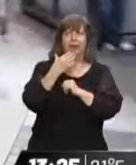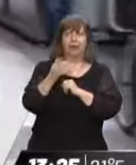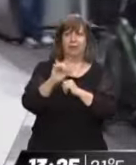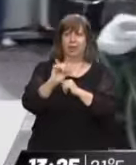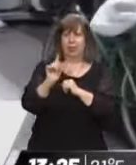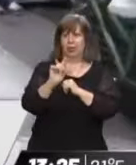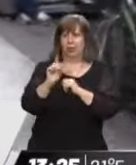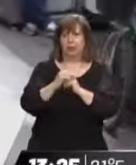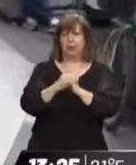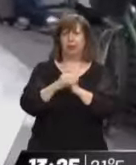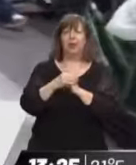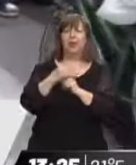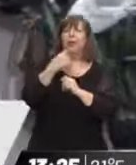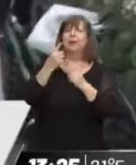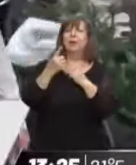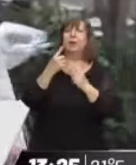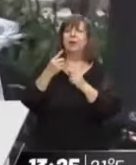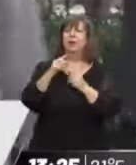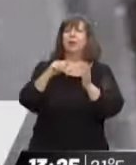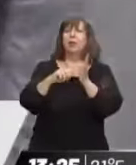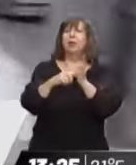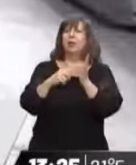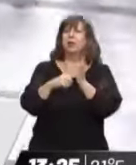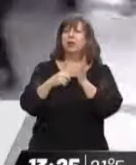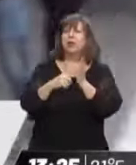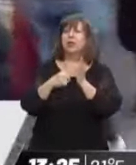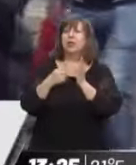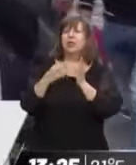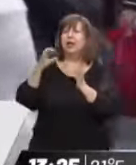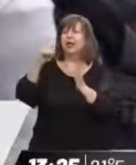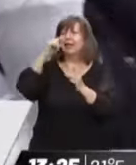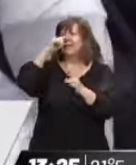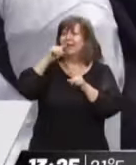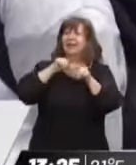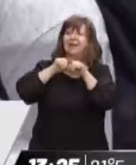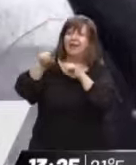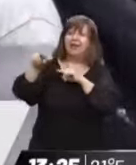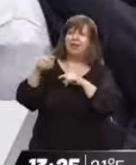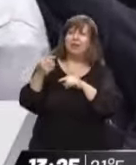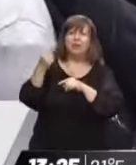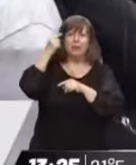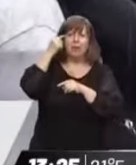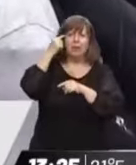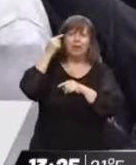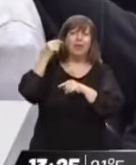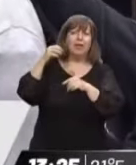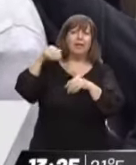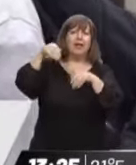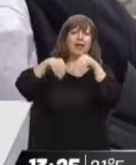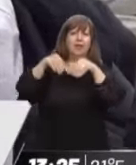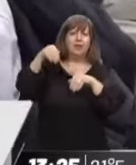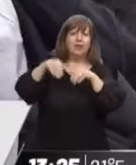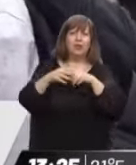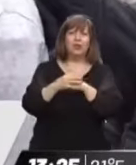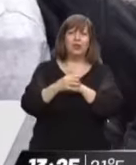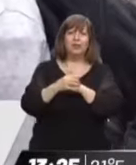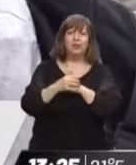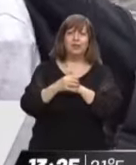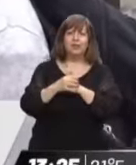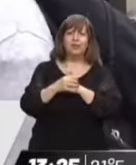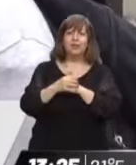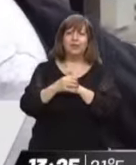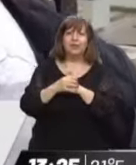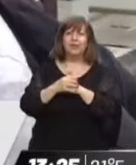Nosotros te bancamos. Chico, vos dale. Una pregunta. Son de acá de Buenos Aires. Estamos en vivo para Canal 7, Mendoza. ¿Qué piensan de lo que pasó ayer? Resultados